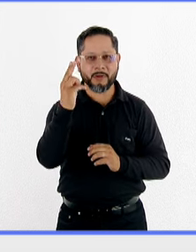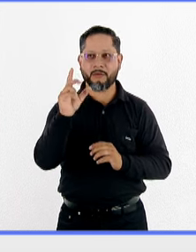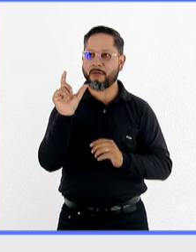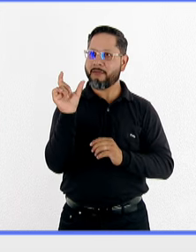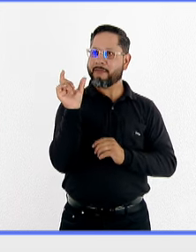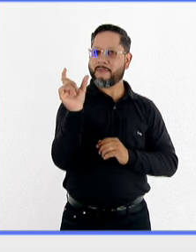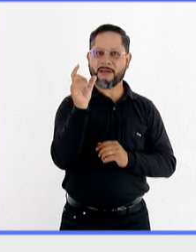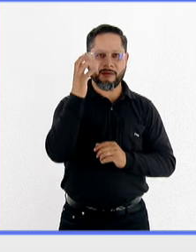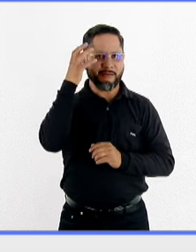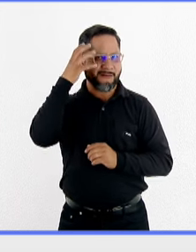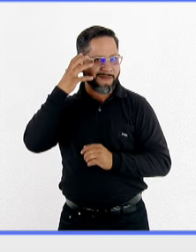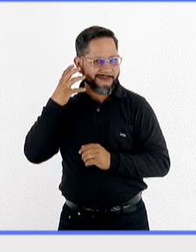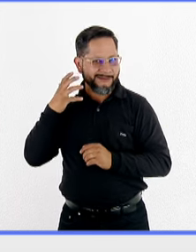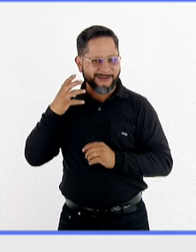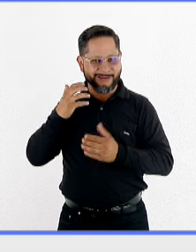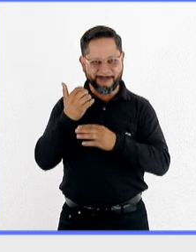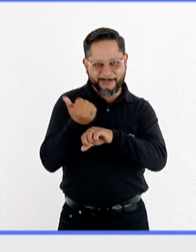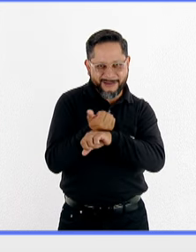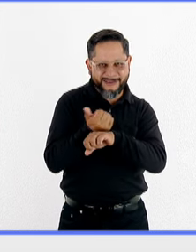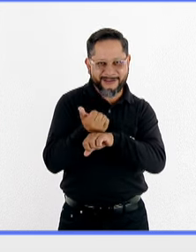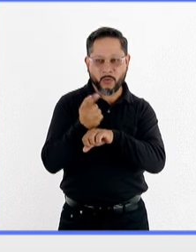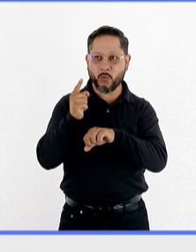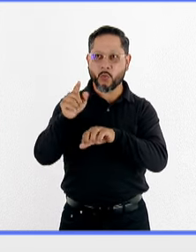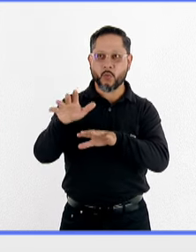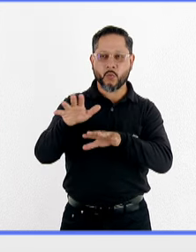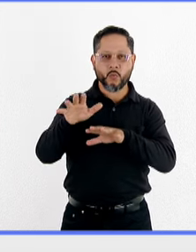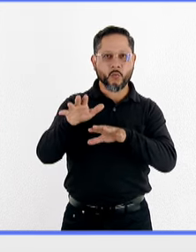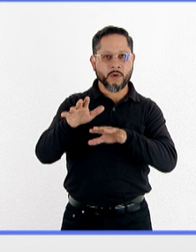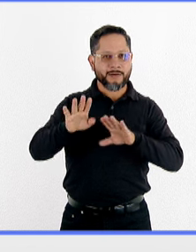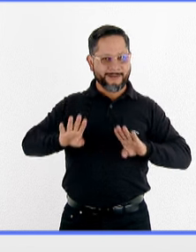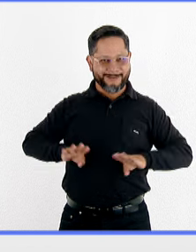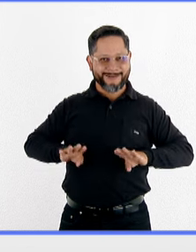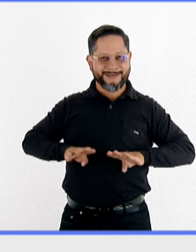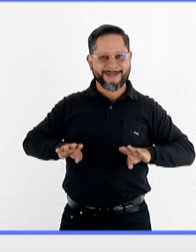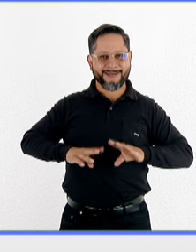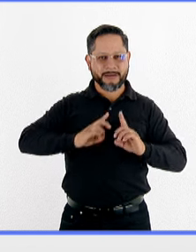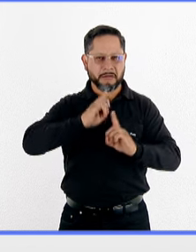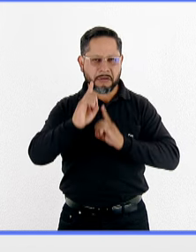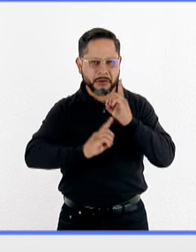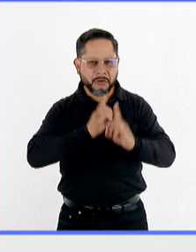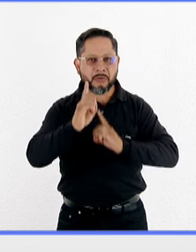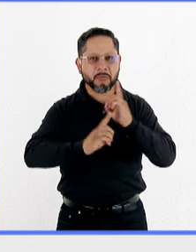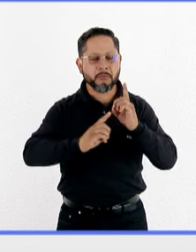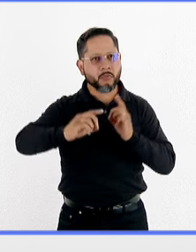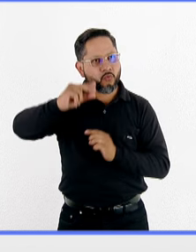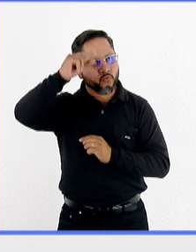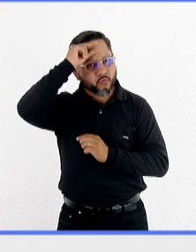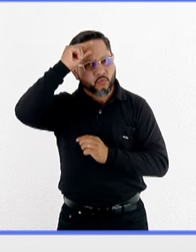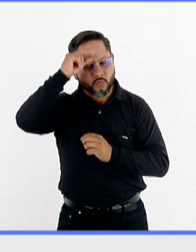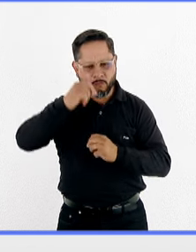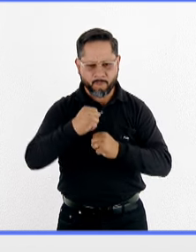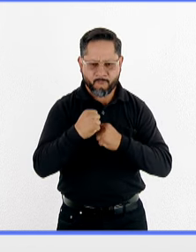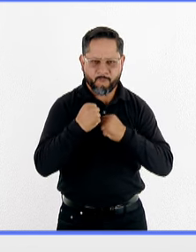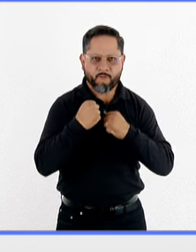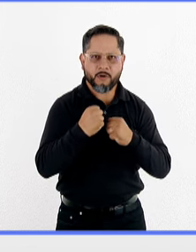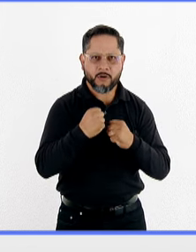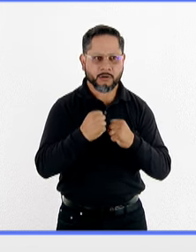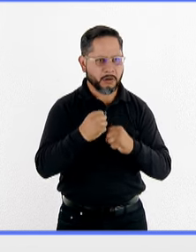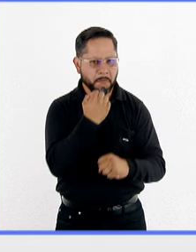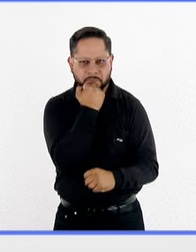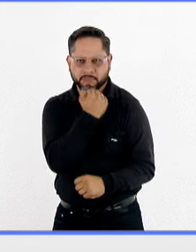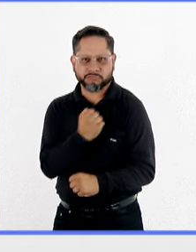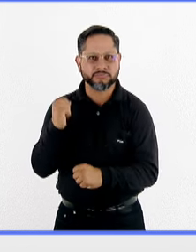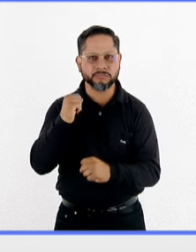insignia más representativa de los universitarios que evoca las características del deporte: inteligencia, fuerza, destreza